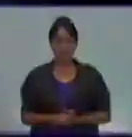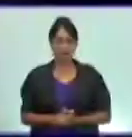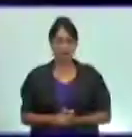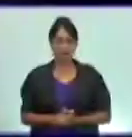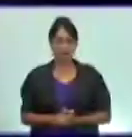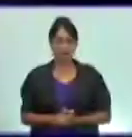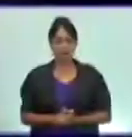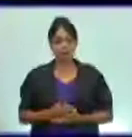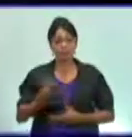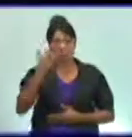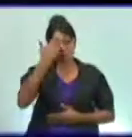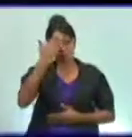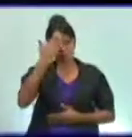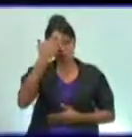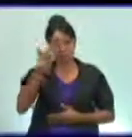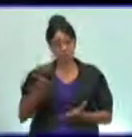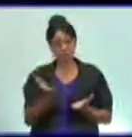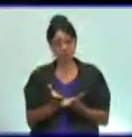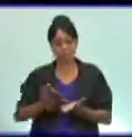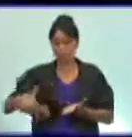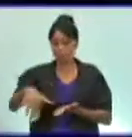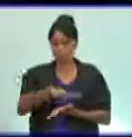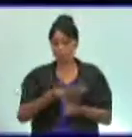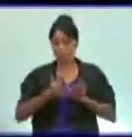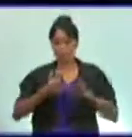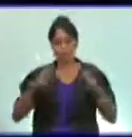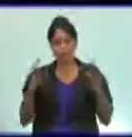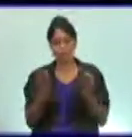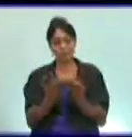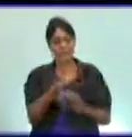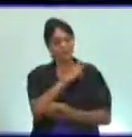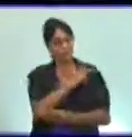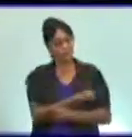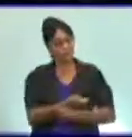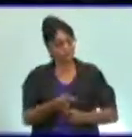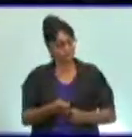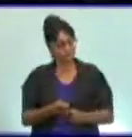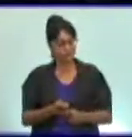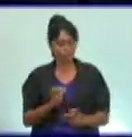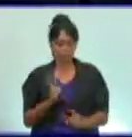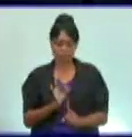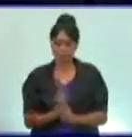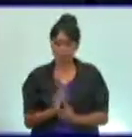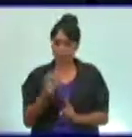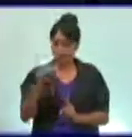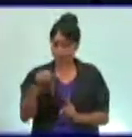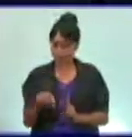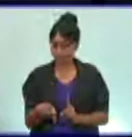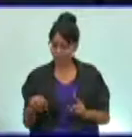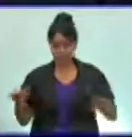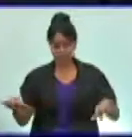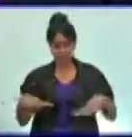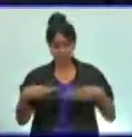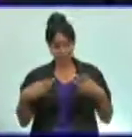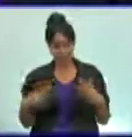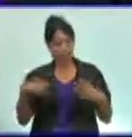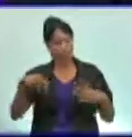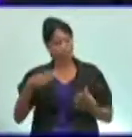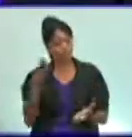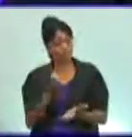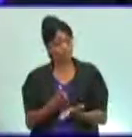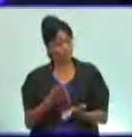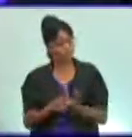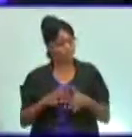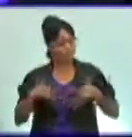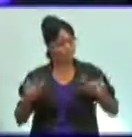Un saludo a todos los estudiantes, familiares y maestros que nos van a comenzar a acompañar en estos encuentros dedicados a